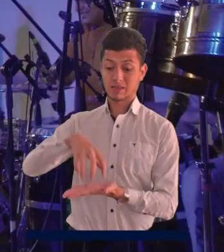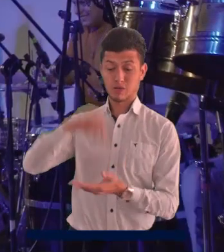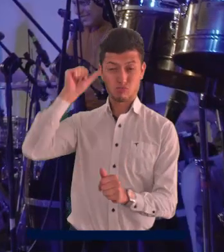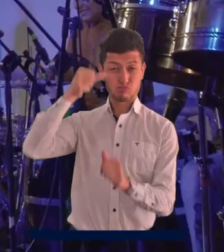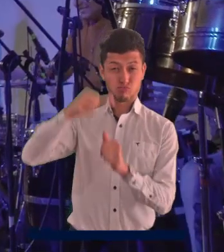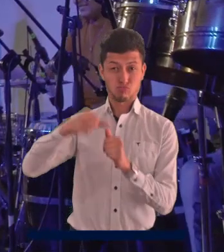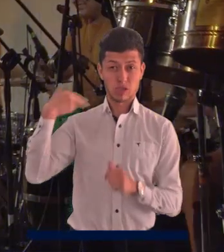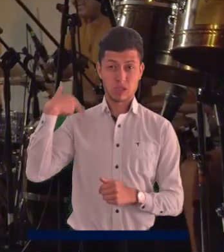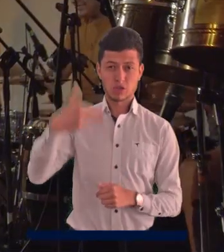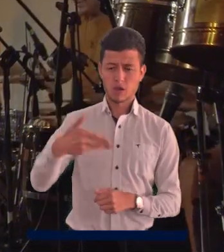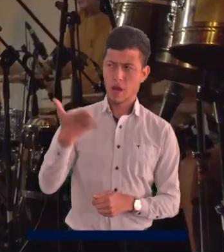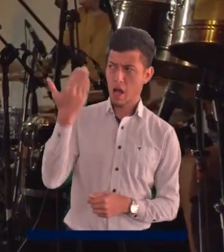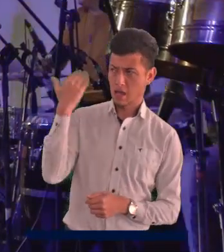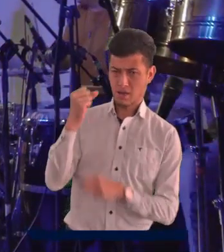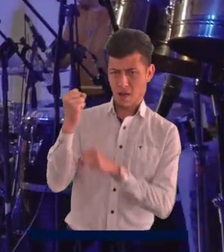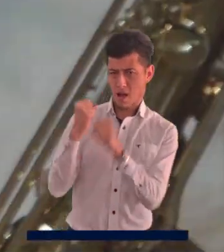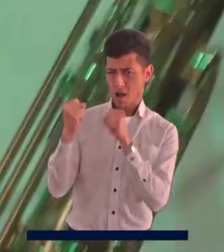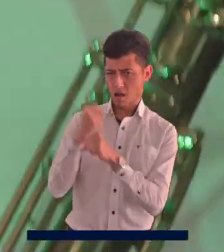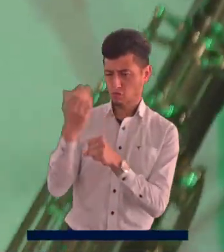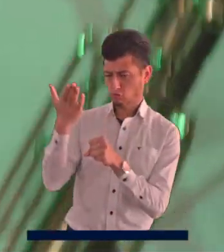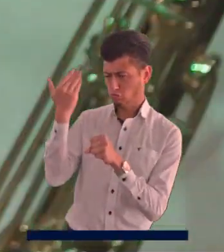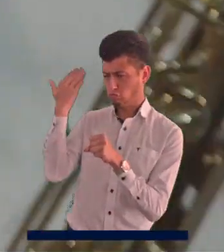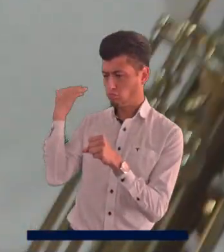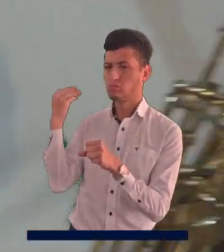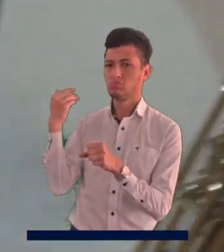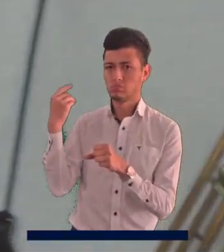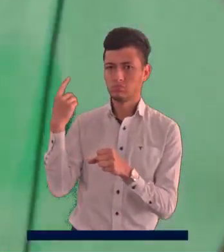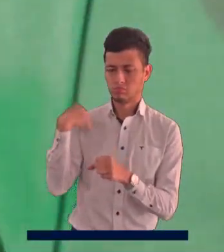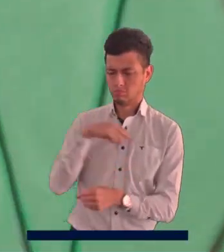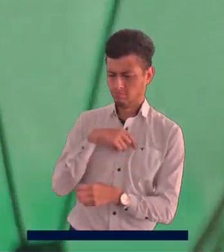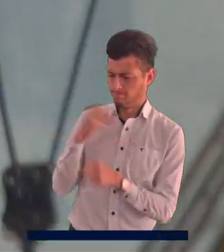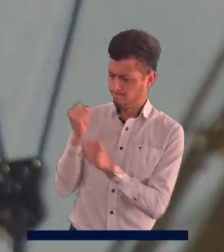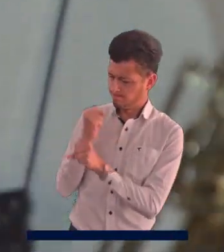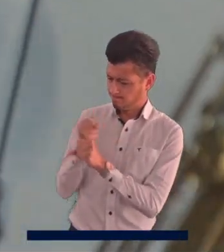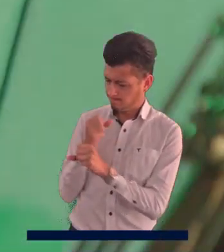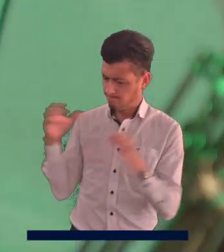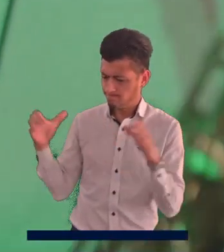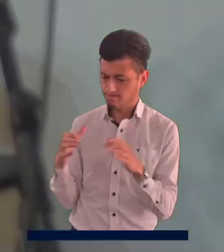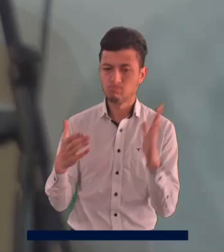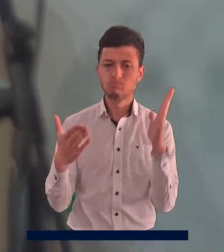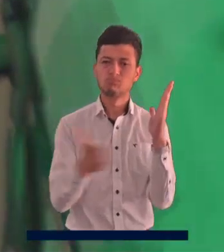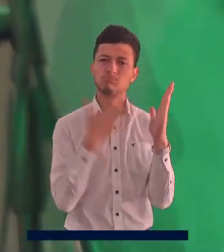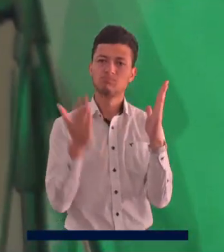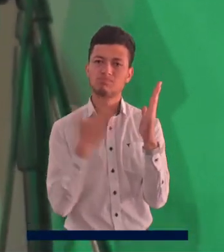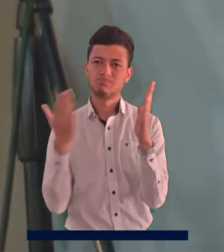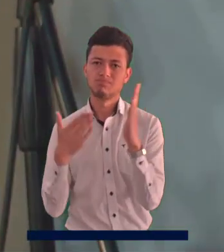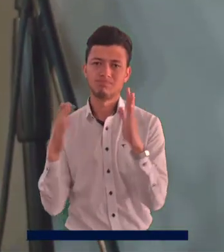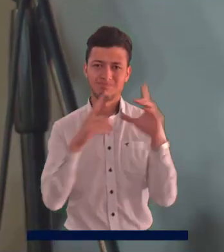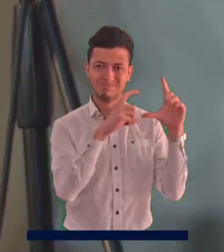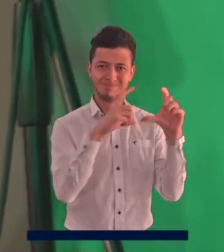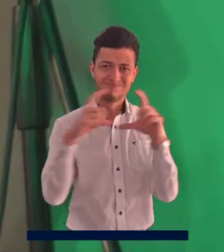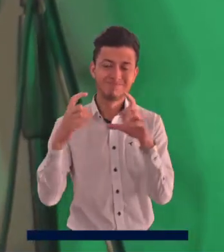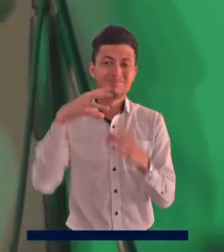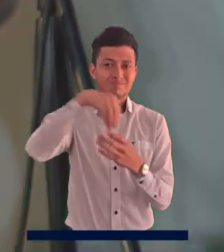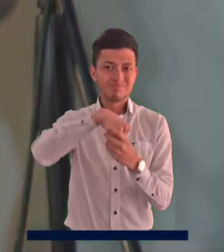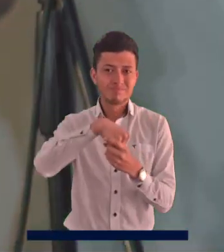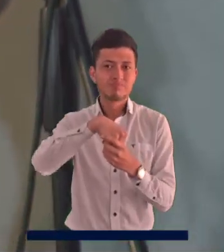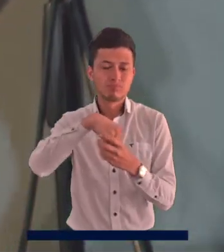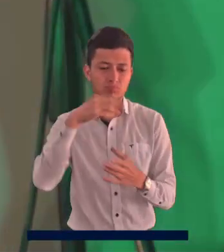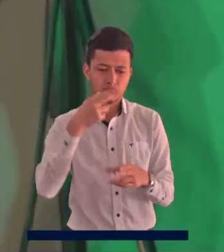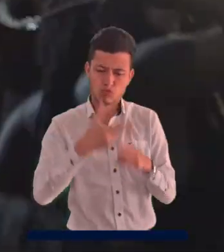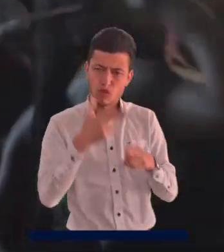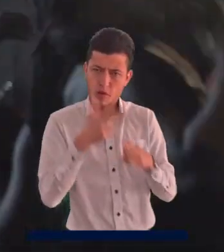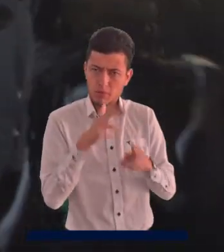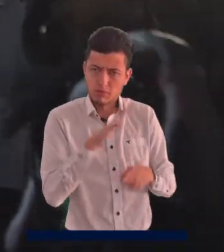Con el Centro de Memoria Histórica hace unos años tuvimos la oportunidad de trabajar en un álbum que se llamó Tocó Cantar y